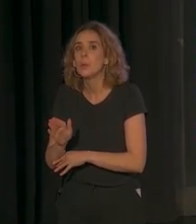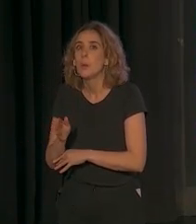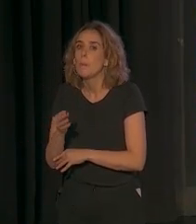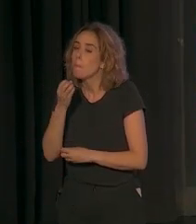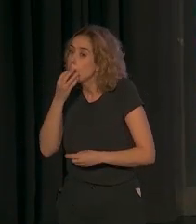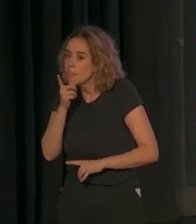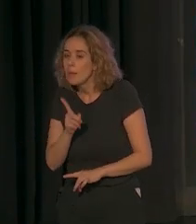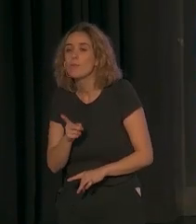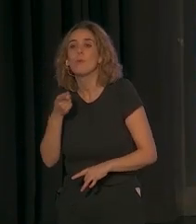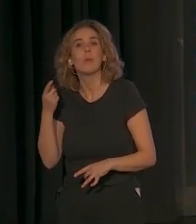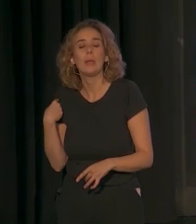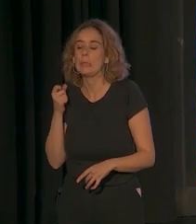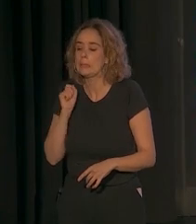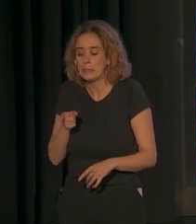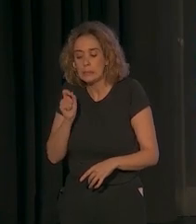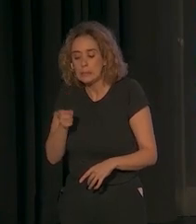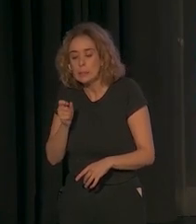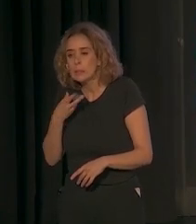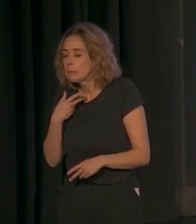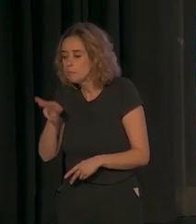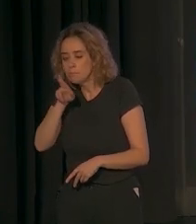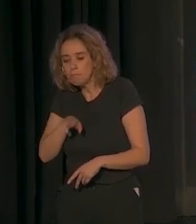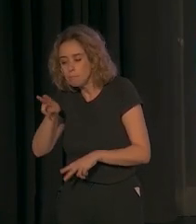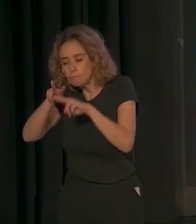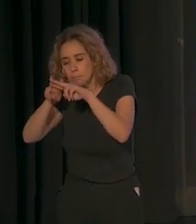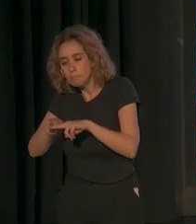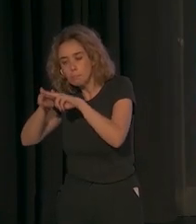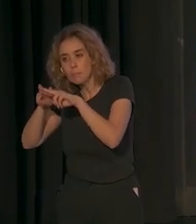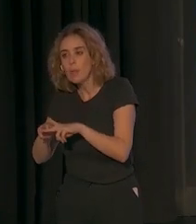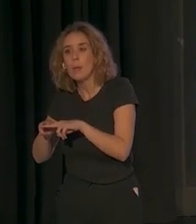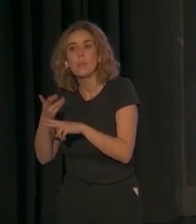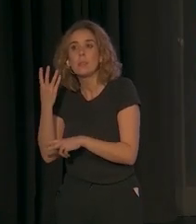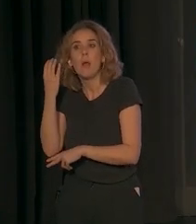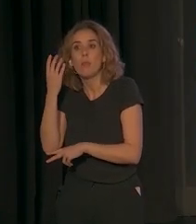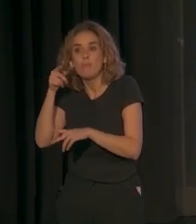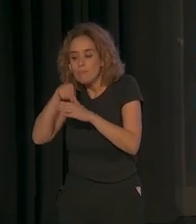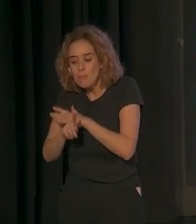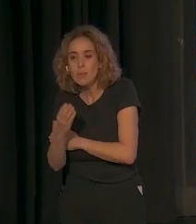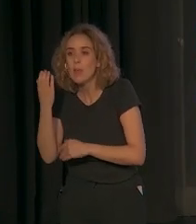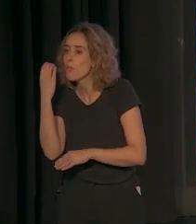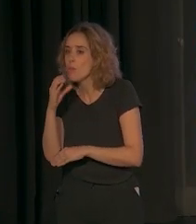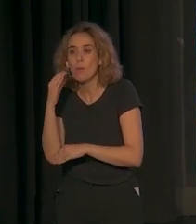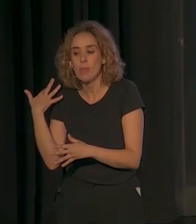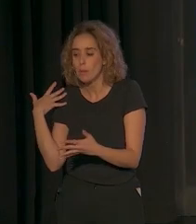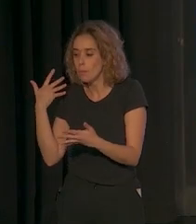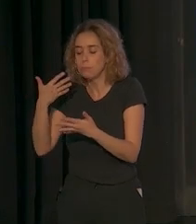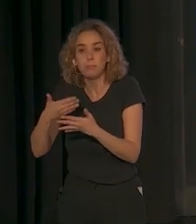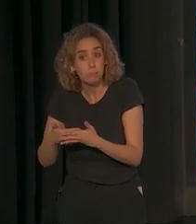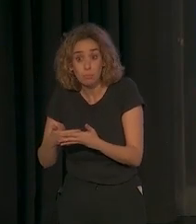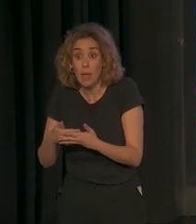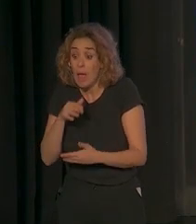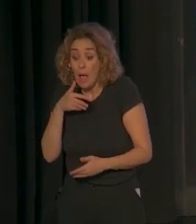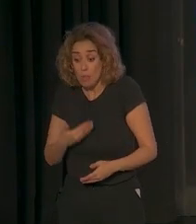deberían y constantemente vamos revisando toda la investigación científica que hay en los últimos años. Hasta el momento no hay